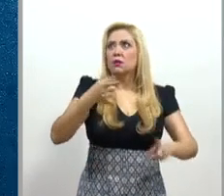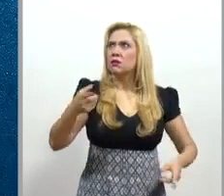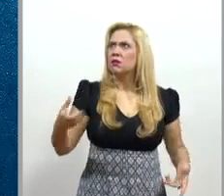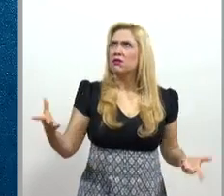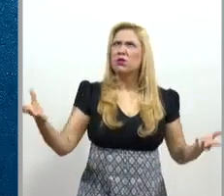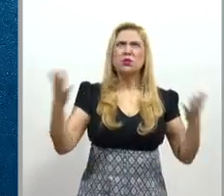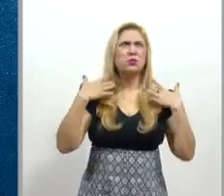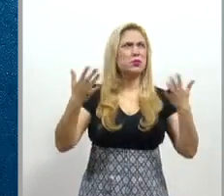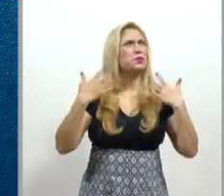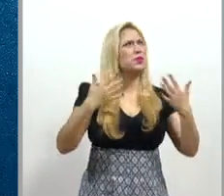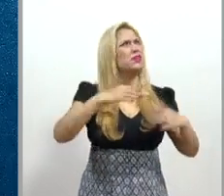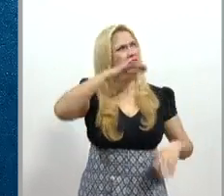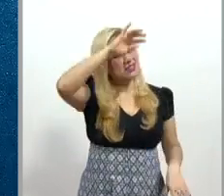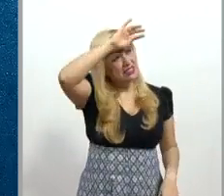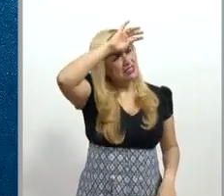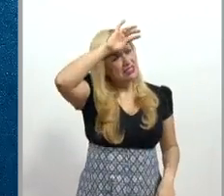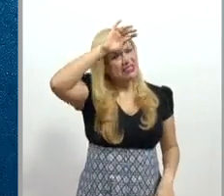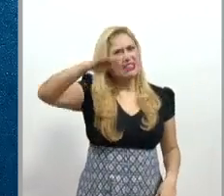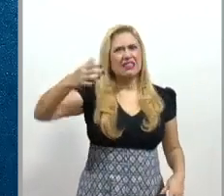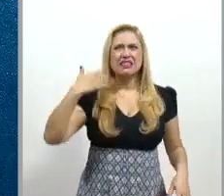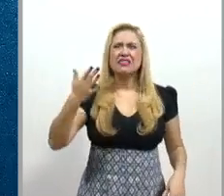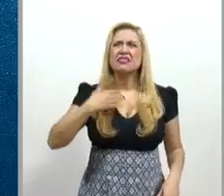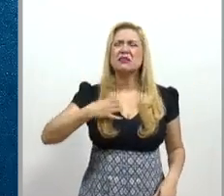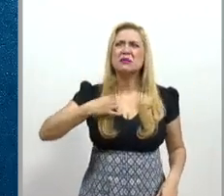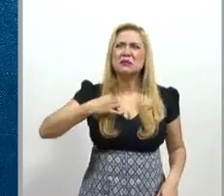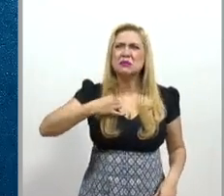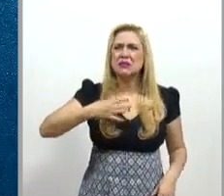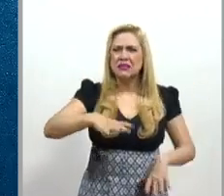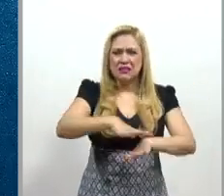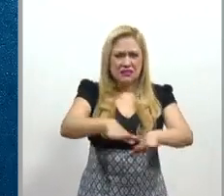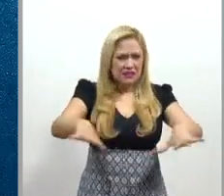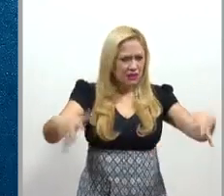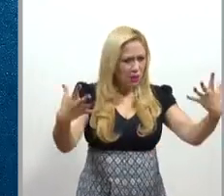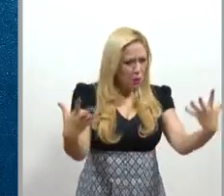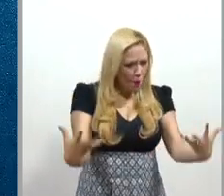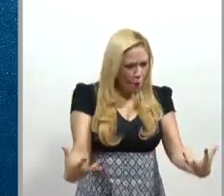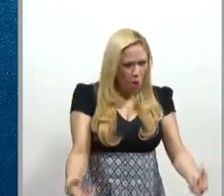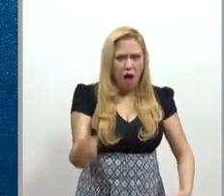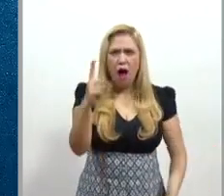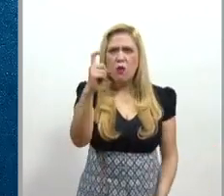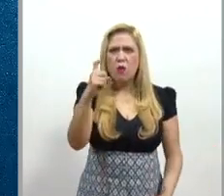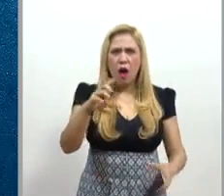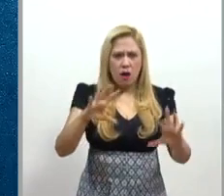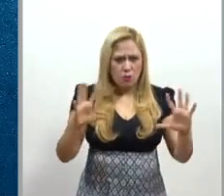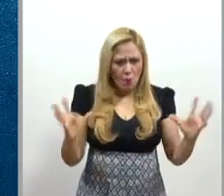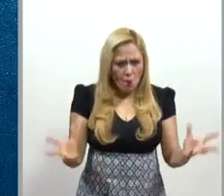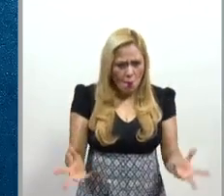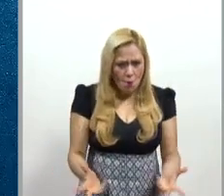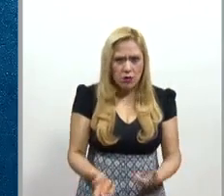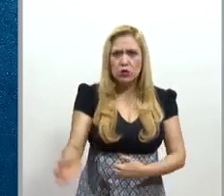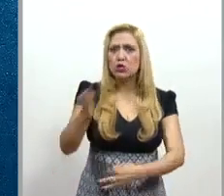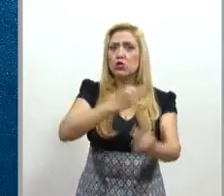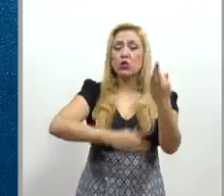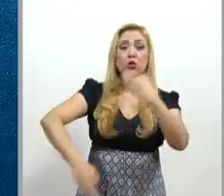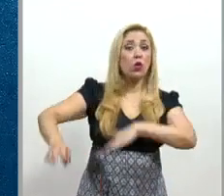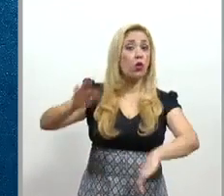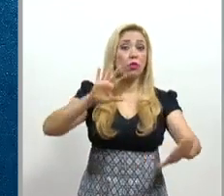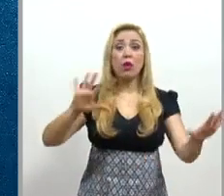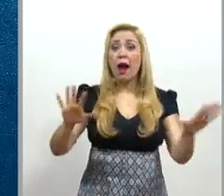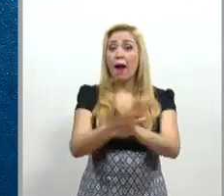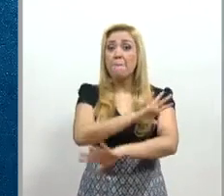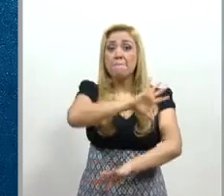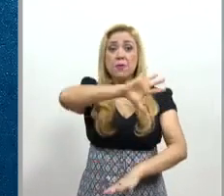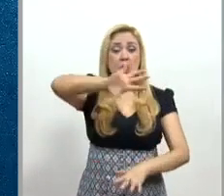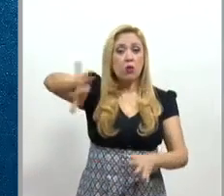es apenas una parte de esta historia, pero como el clima cambia y todo el sistema climático está